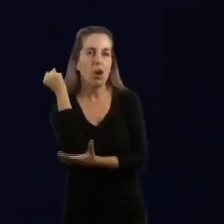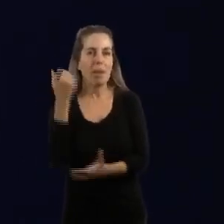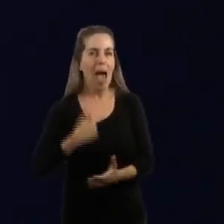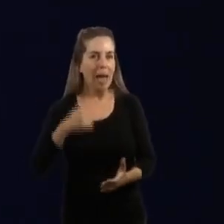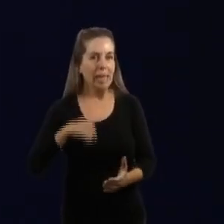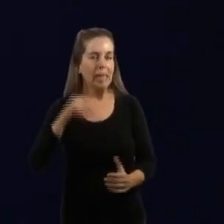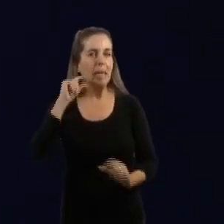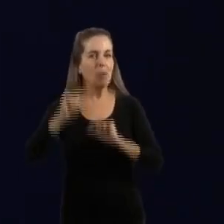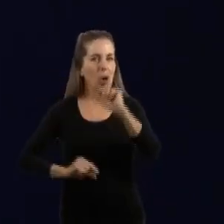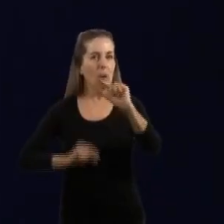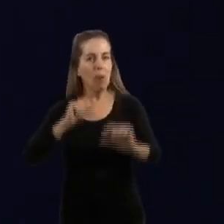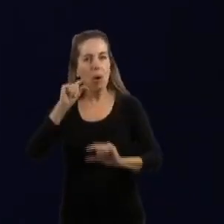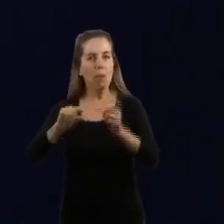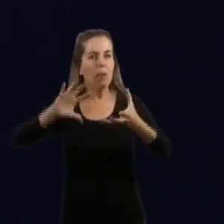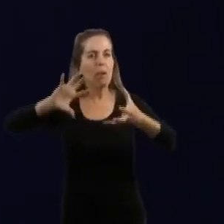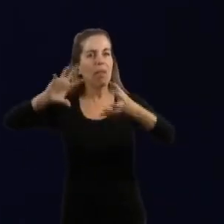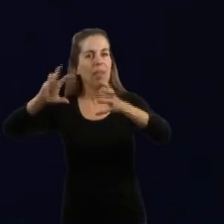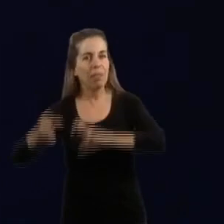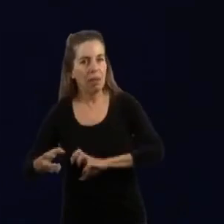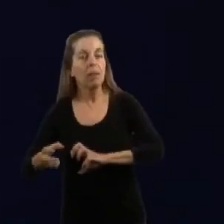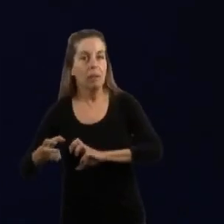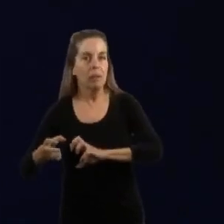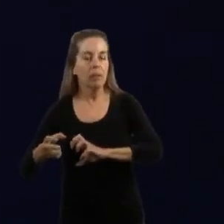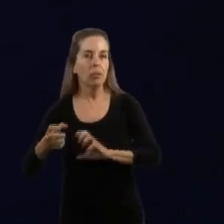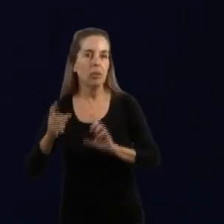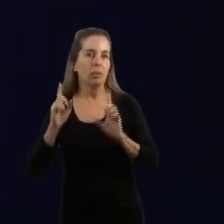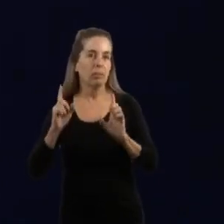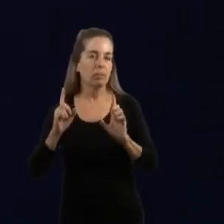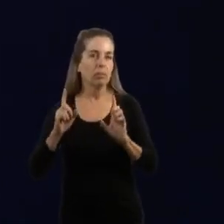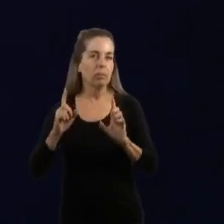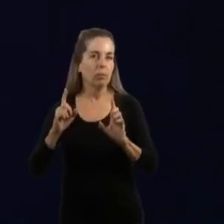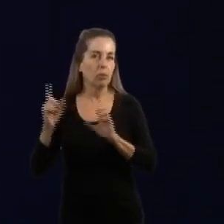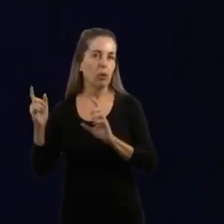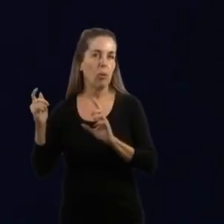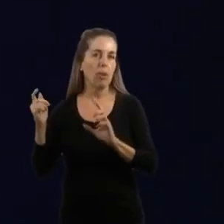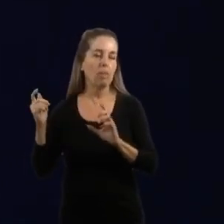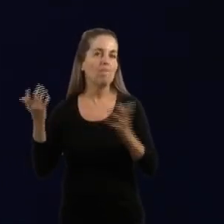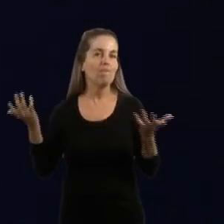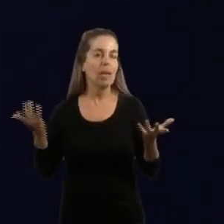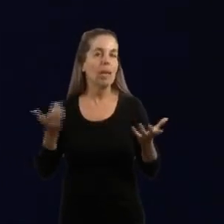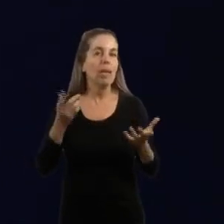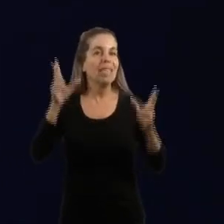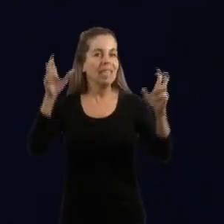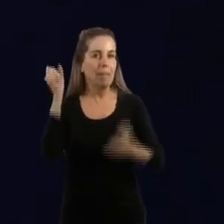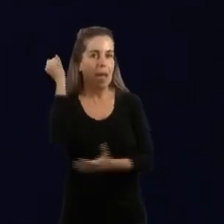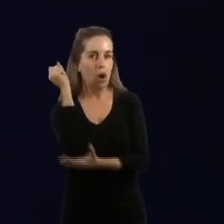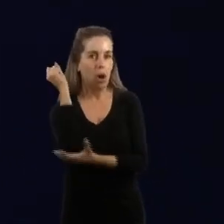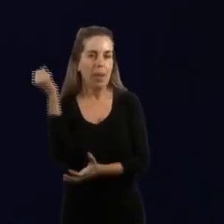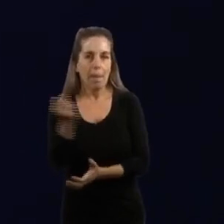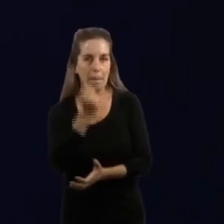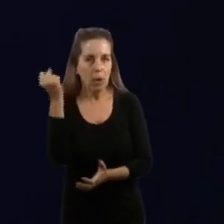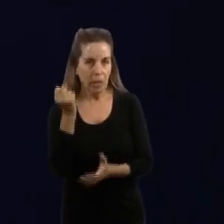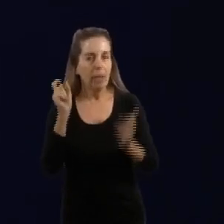fue cerrando y de cómo lo han destruido todo. O sea, para nosotros, además del tema económico, que es fundamental, hay un